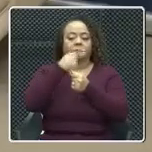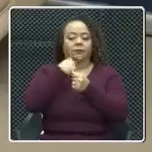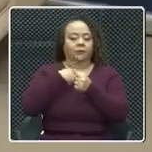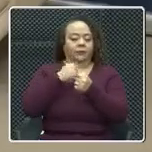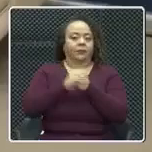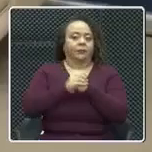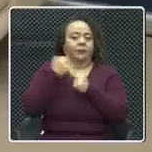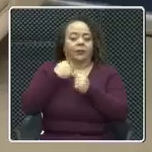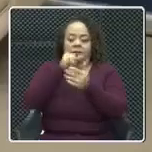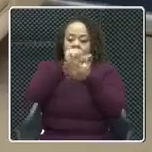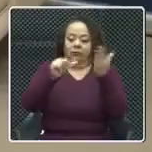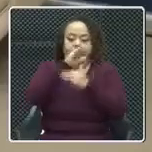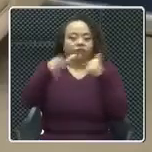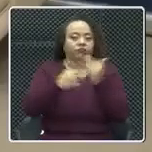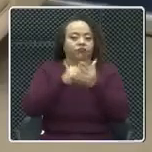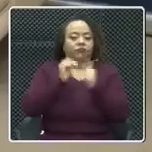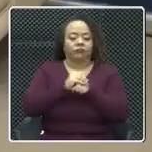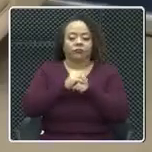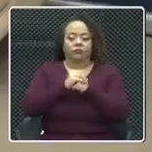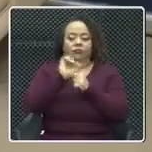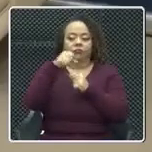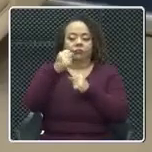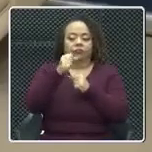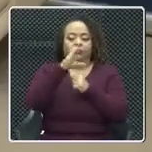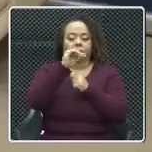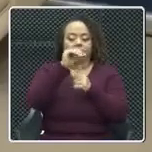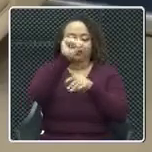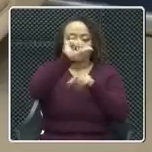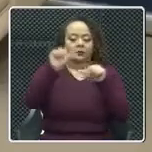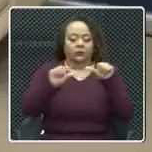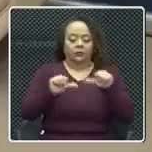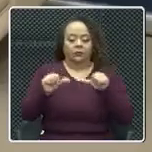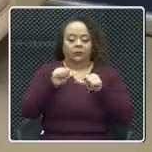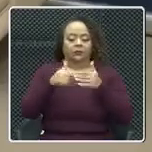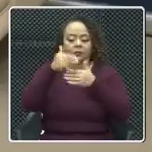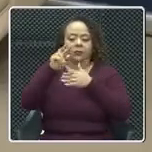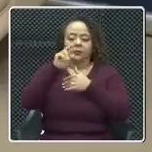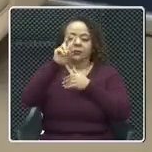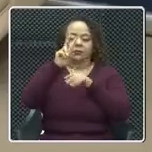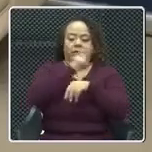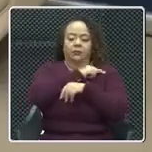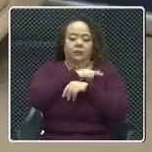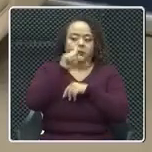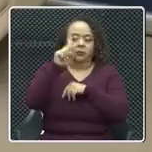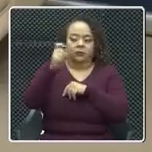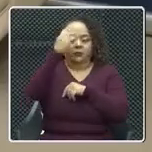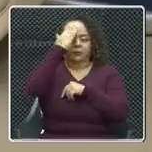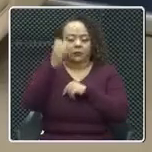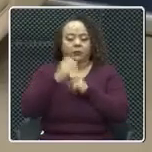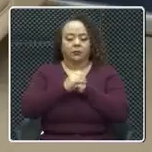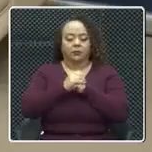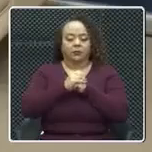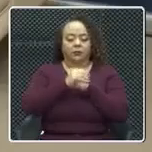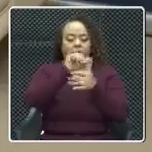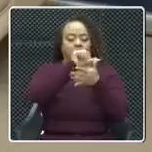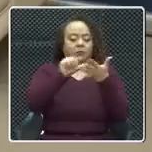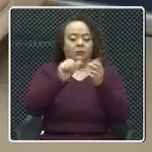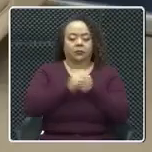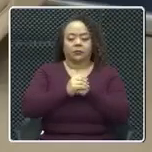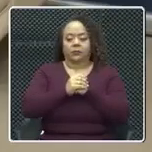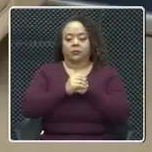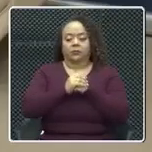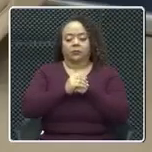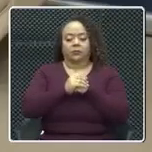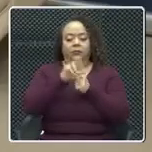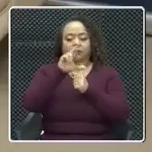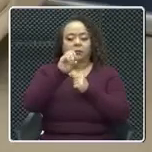todo, ¿verdad? Claro. Y ya, y la rodilla y una cuestión. Y después el patrono consulta, mira, ¿por qué intervinieron, por ejemplo, la